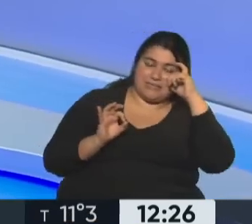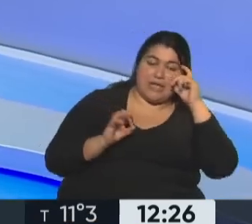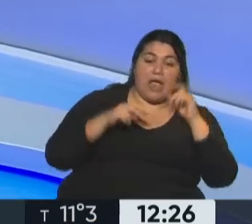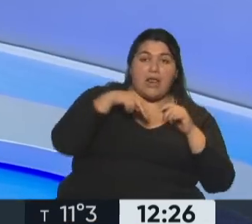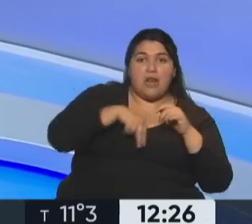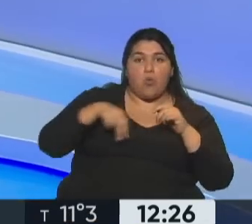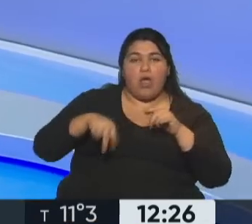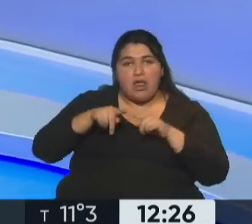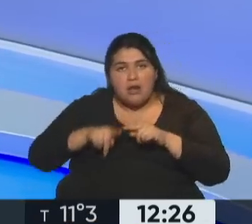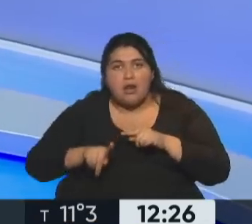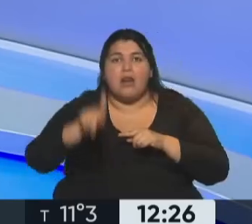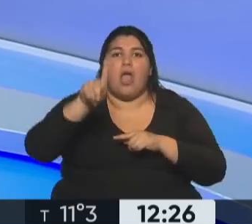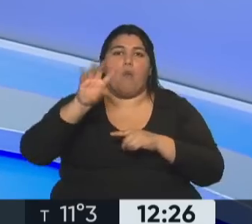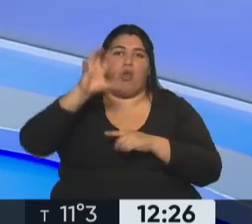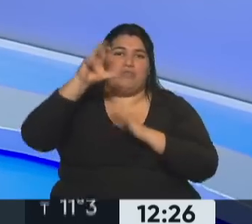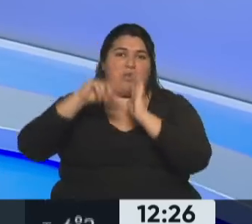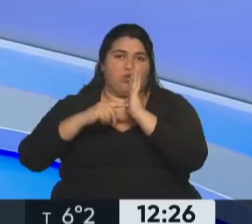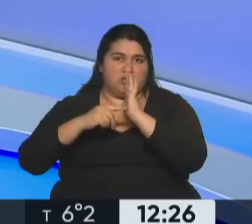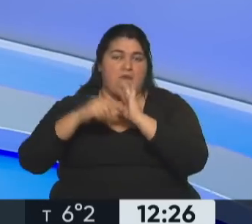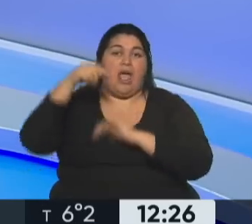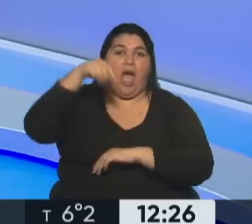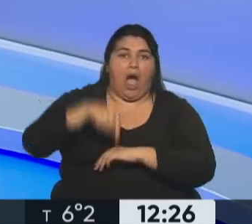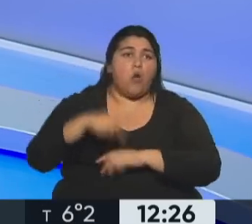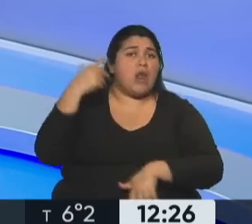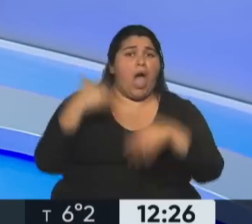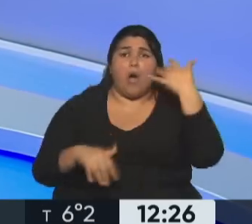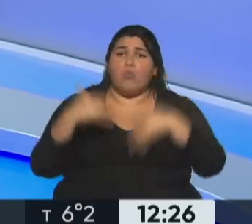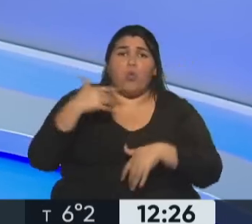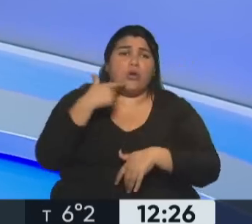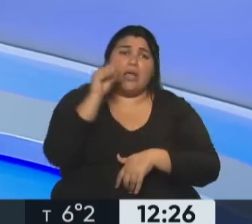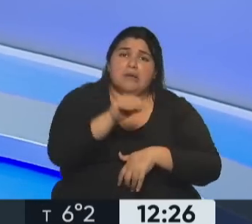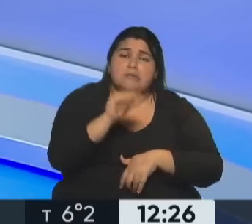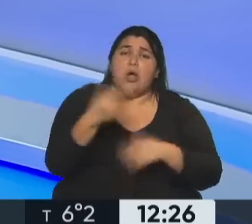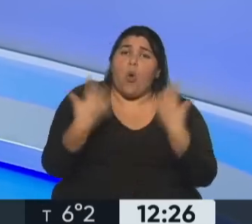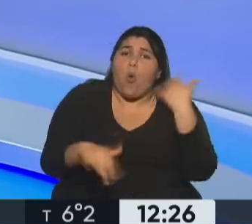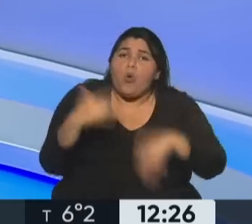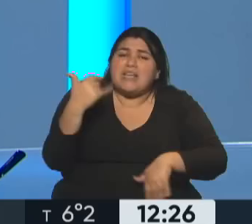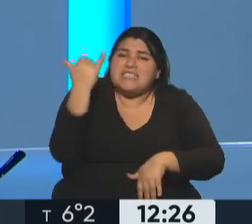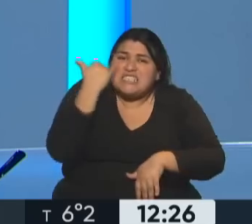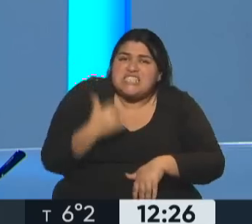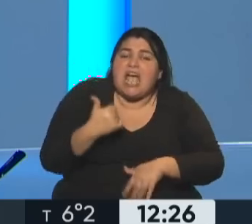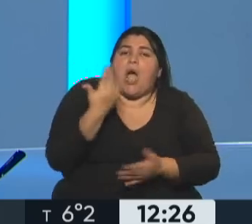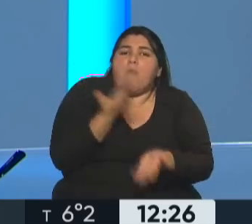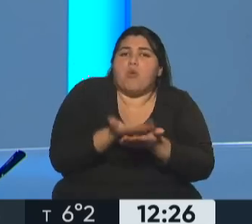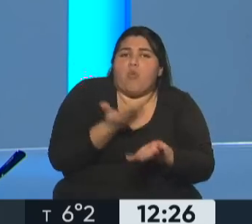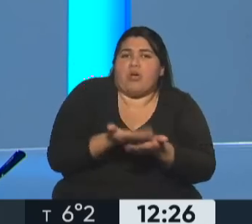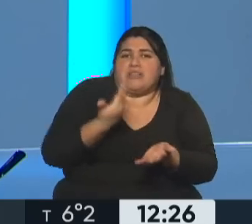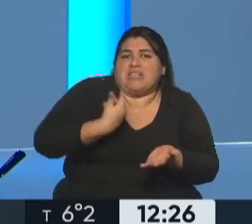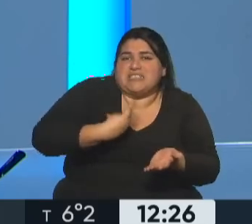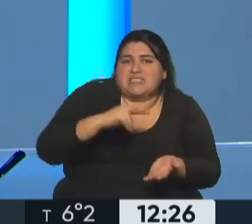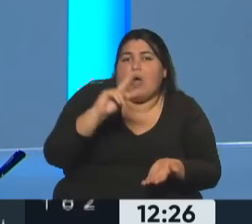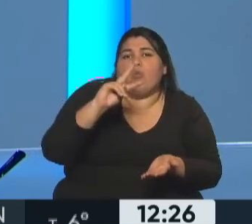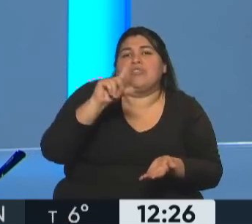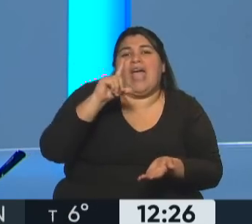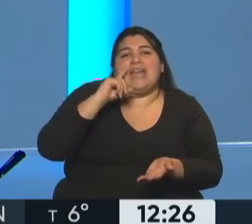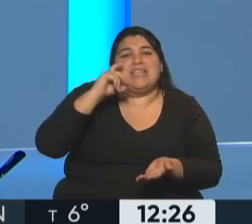provincia los aires pero ahora lo que pidió sergio massa apuren y pongan en marcha todo el proceso para la licitación del segundo tramo que va hacia el